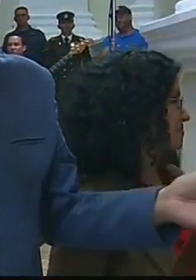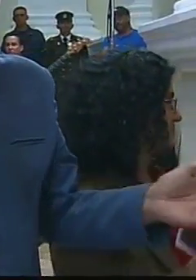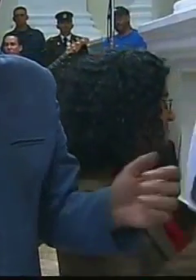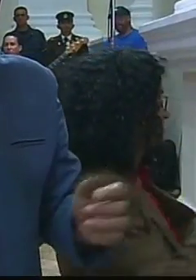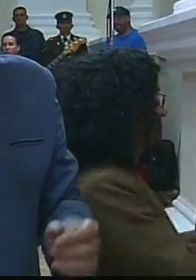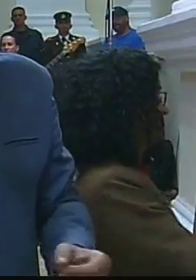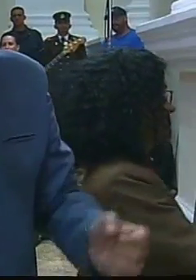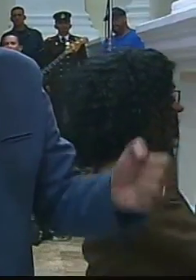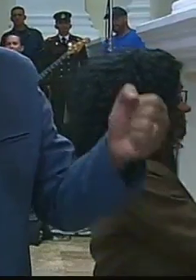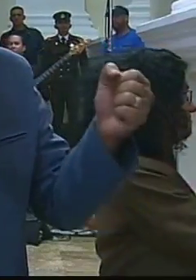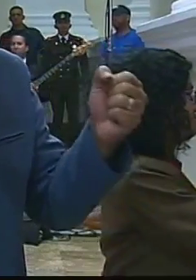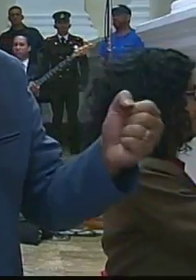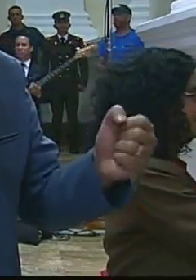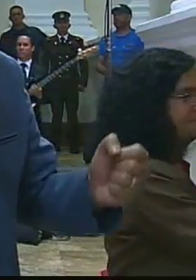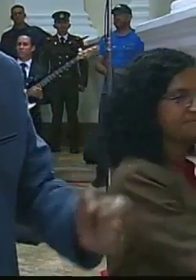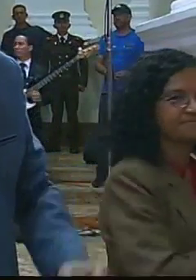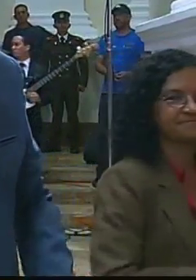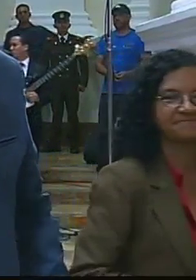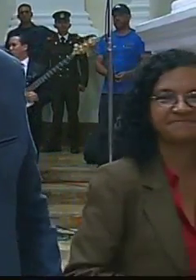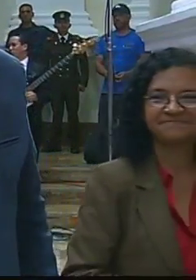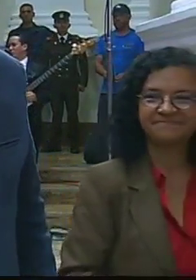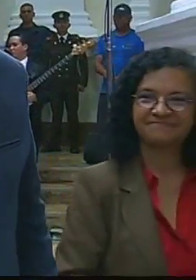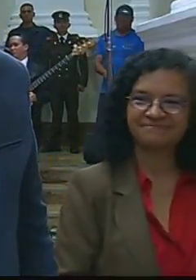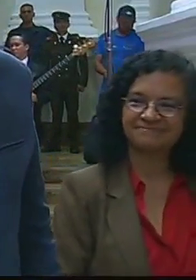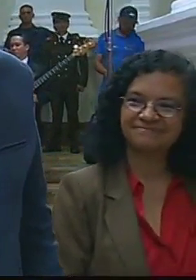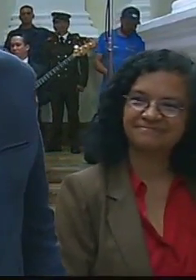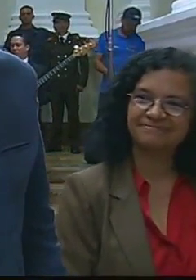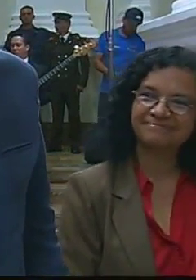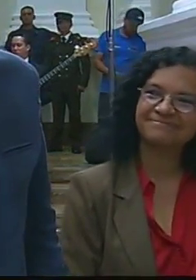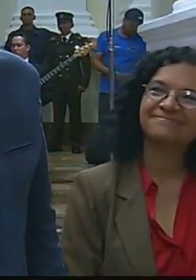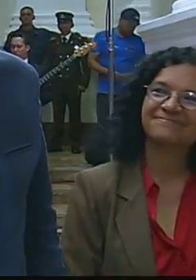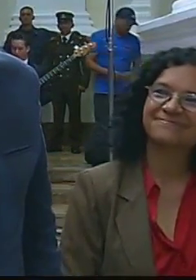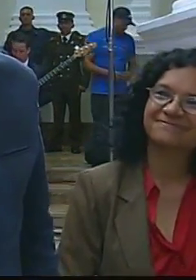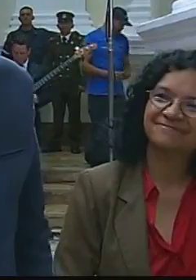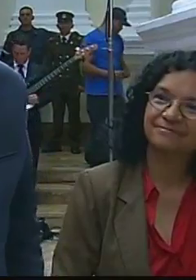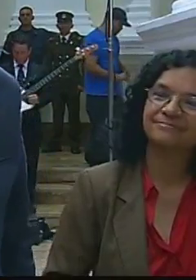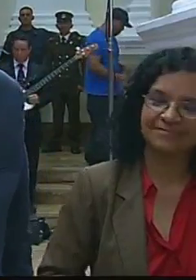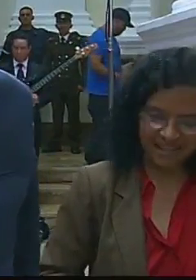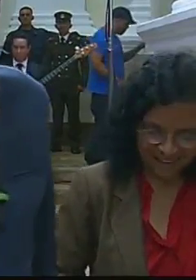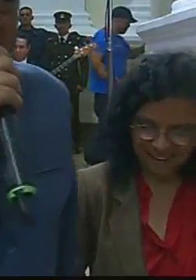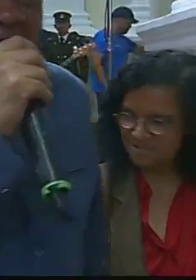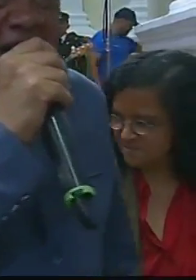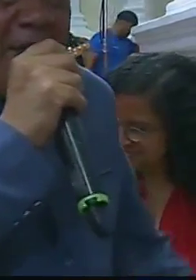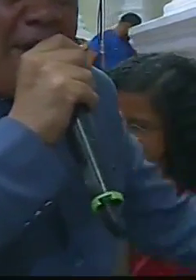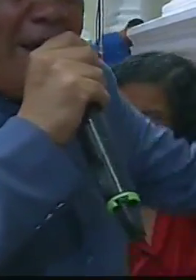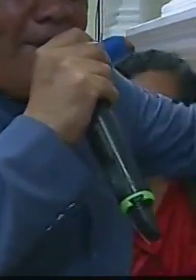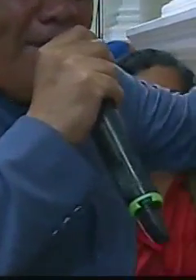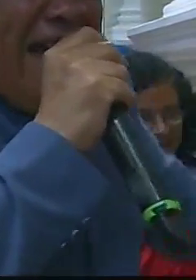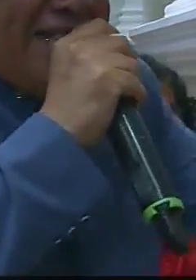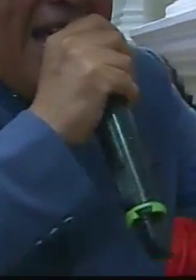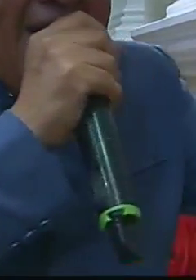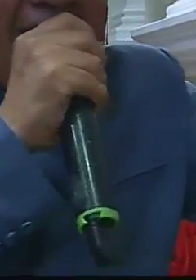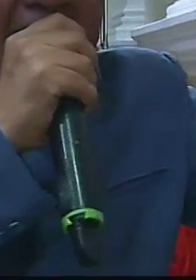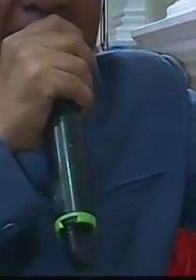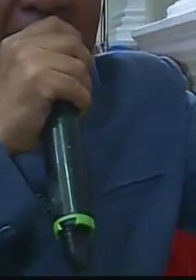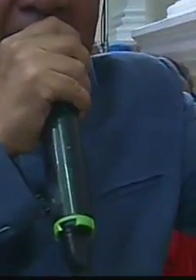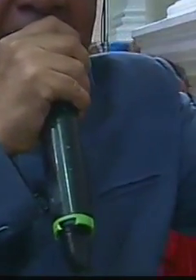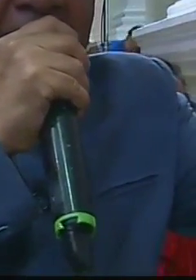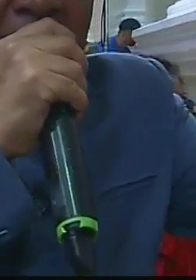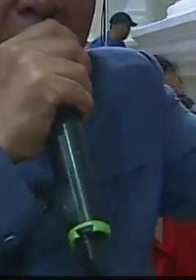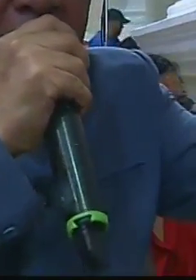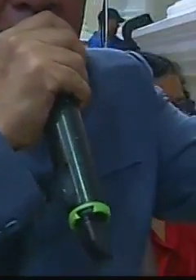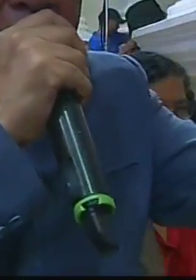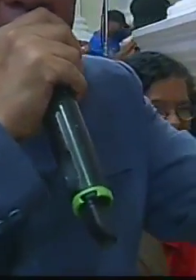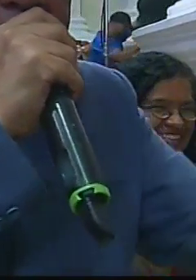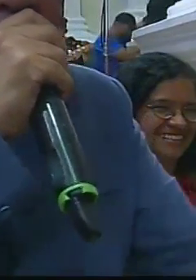Venga a bailar con Arraquipiel. Esta es la historia del general portugueseño Pedro Pérez Delgado, el que llamaban Maizanta,